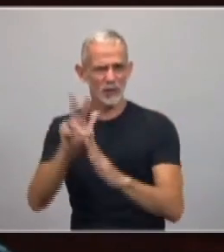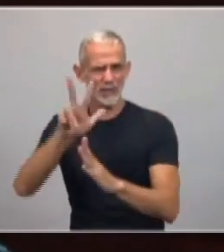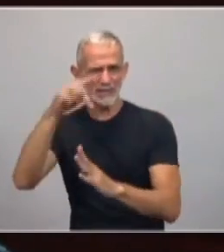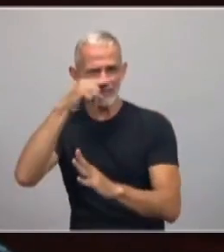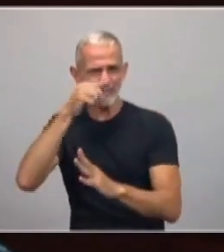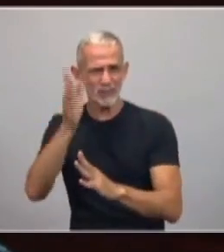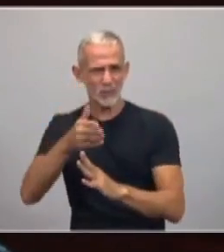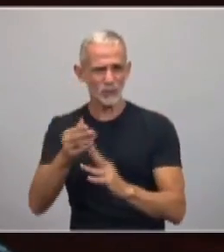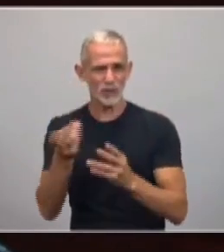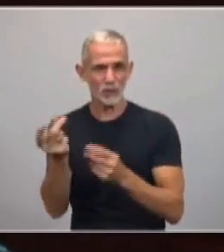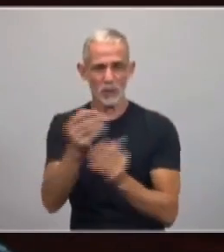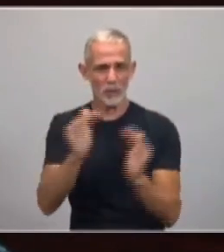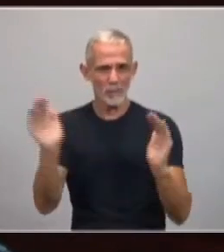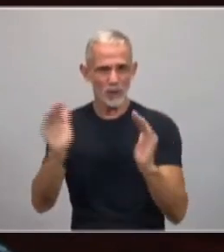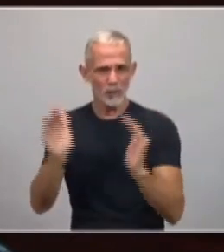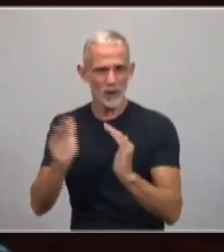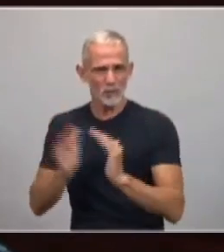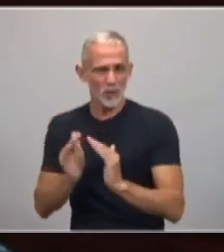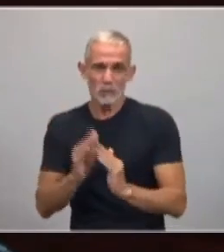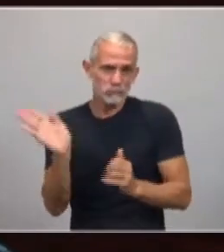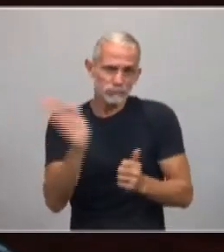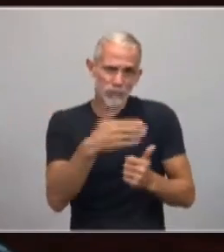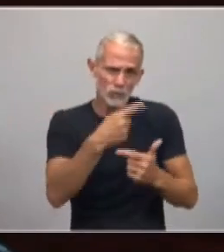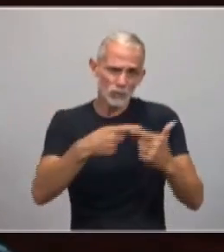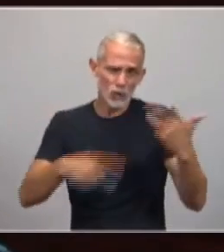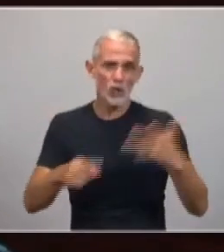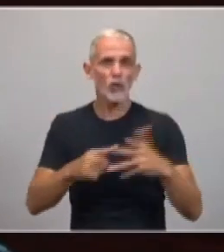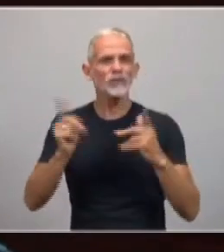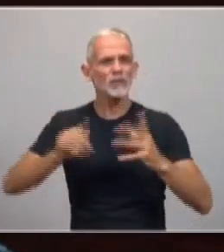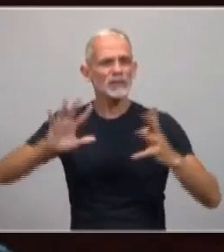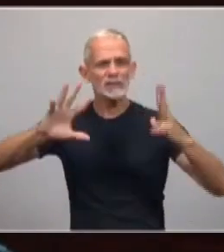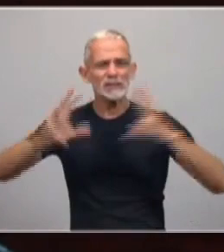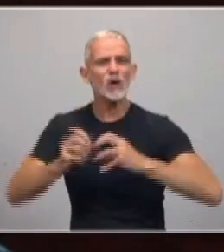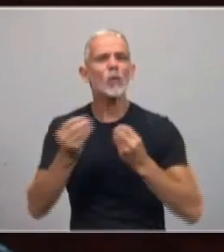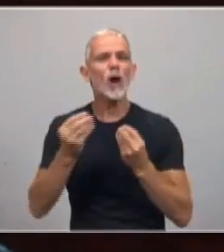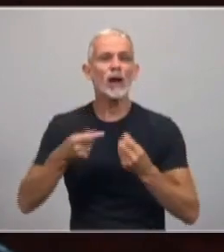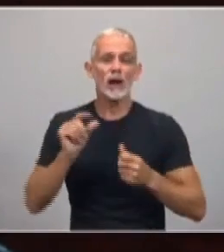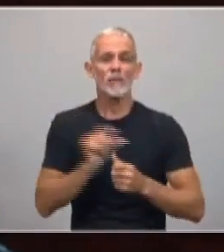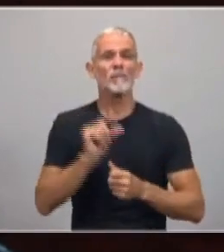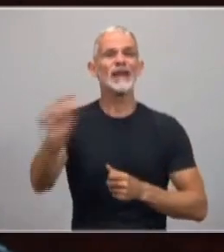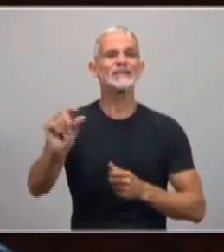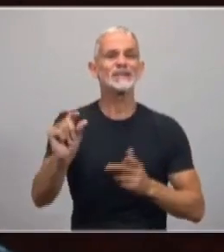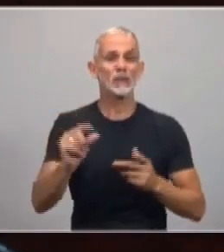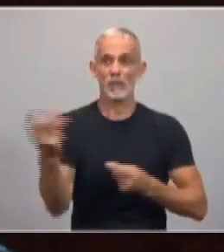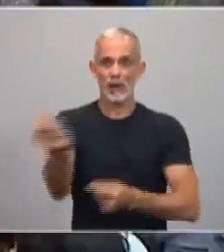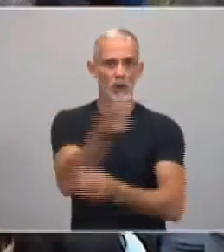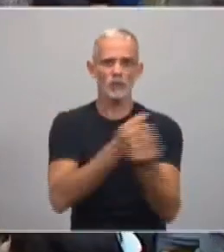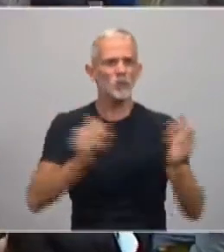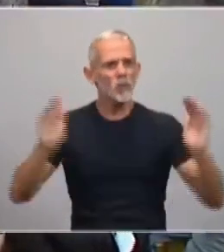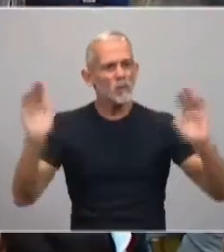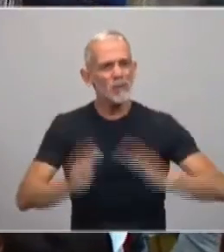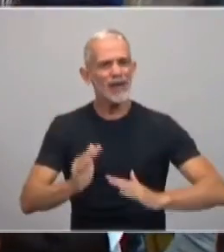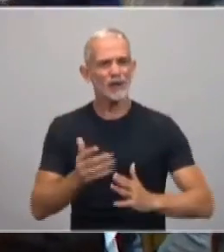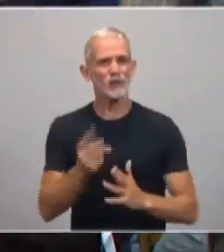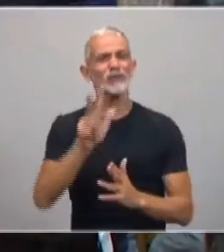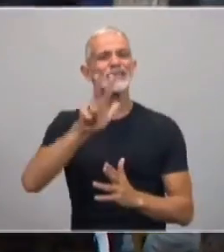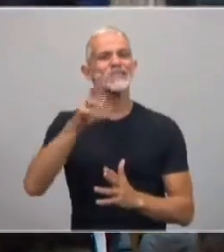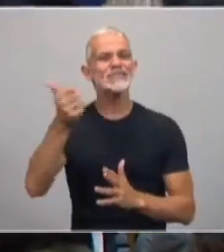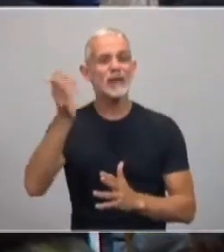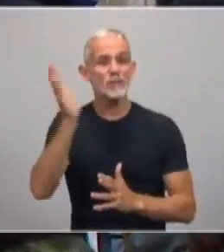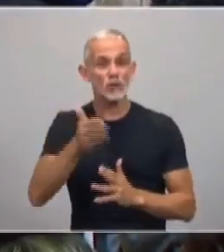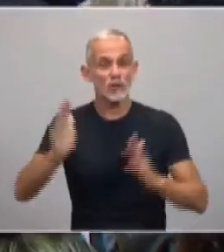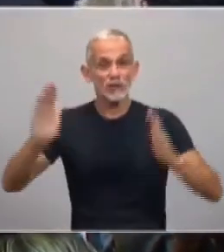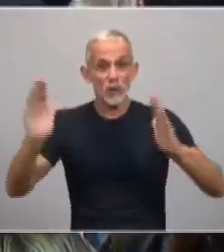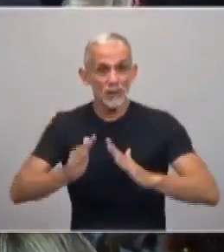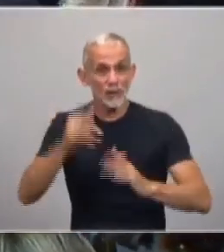37%, y así en cada rubro. También se hizo añicos el crédito para el consumo, con una reducción del